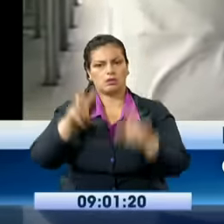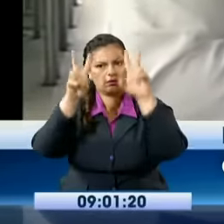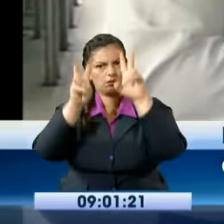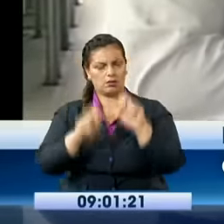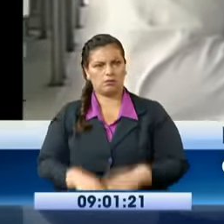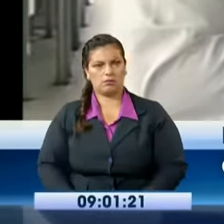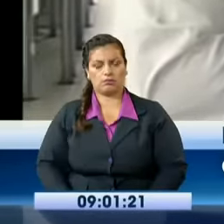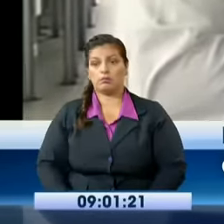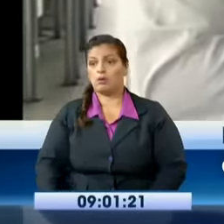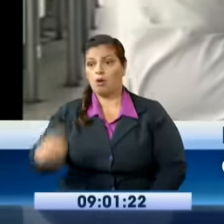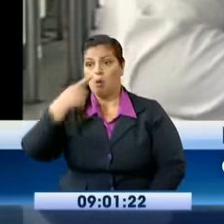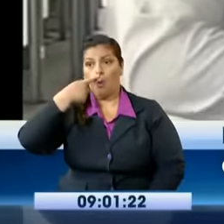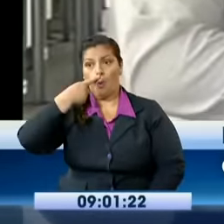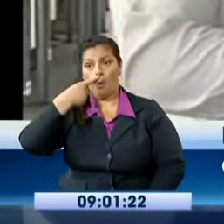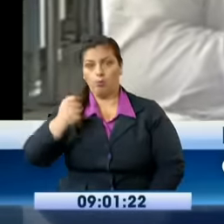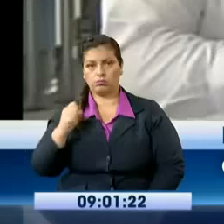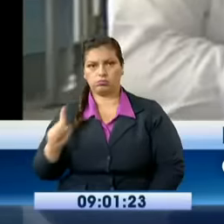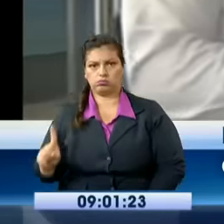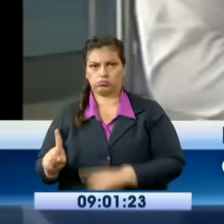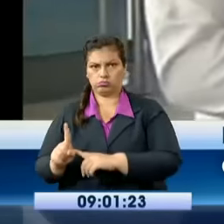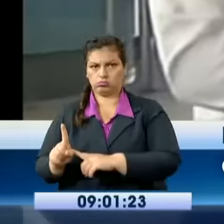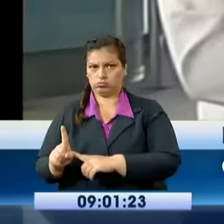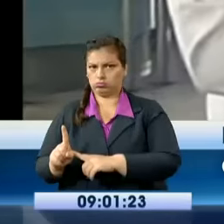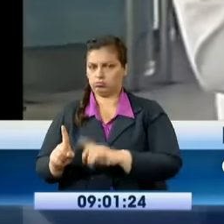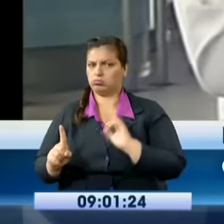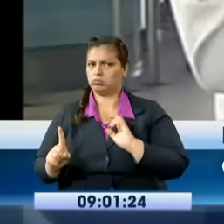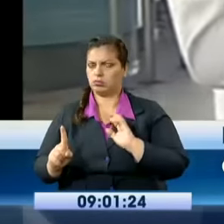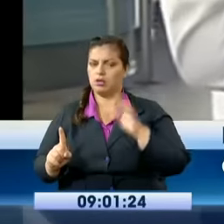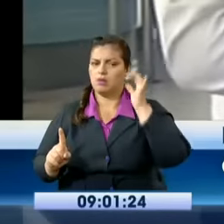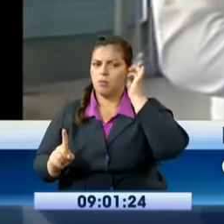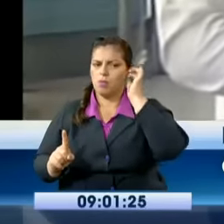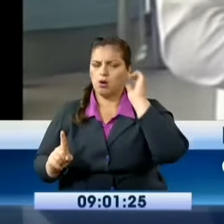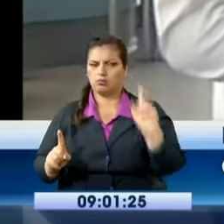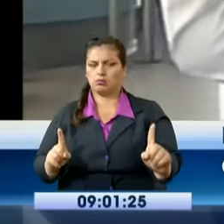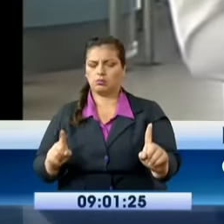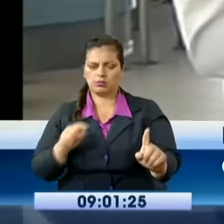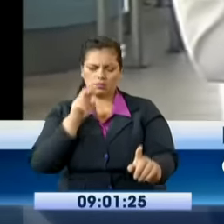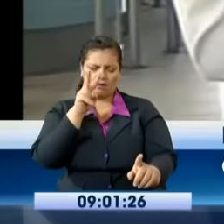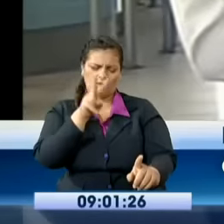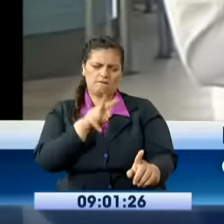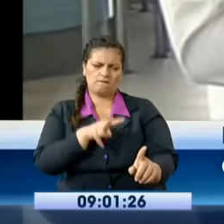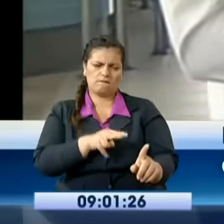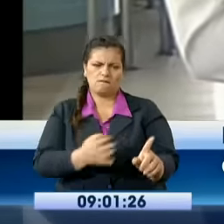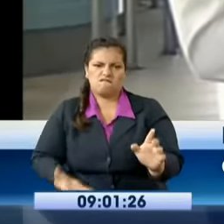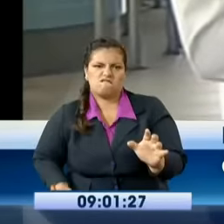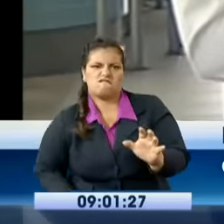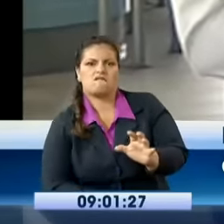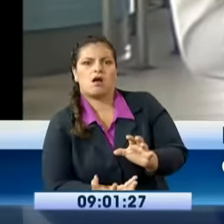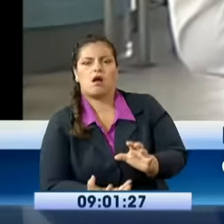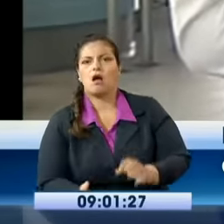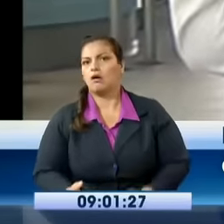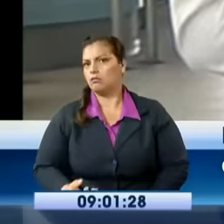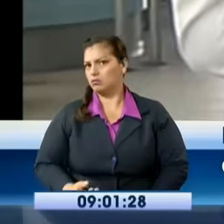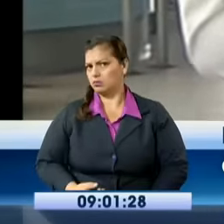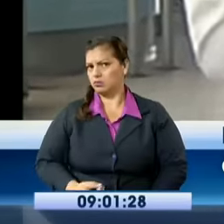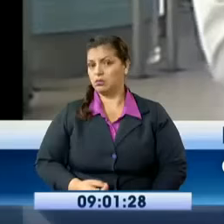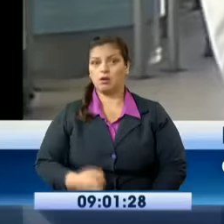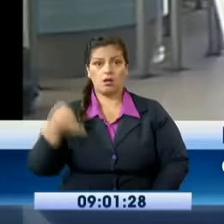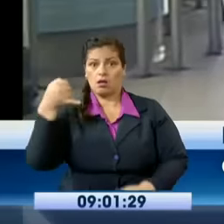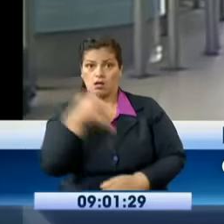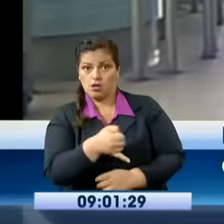acto de naturaleza sexual, no importa que no exista penetración o acceso carnal, será sancionada con pena privativa de libertad de 3 a